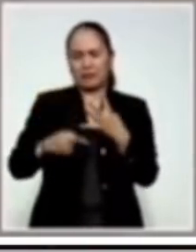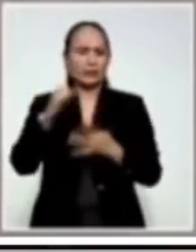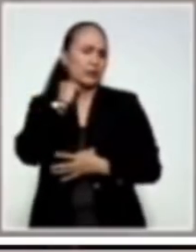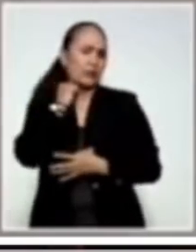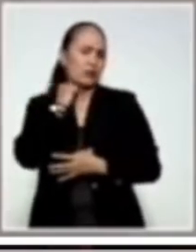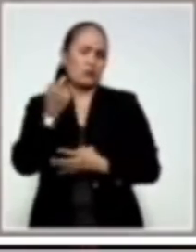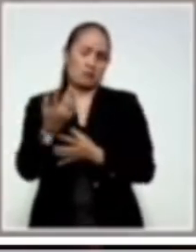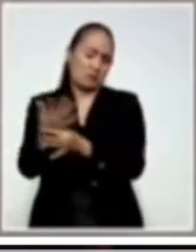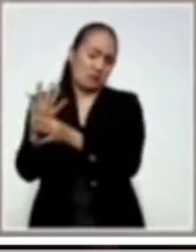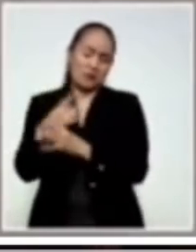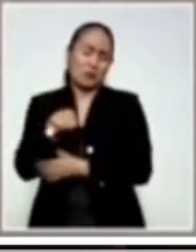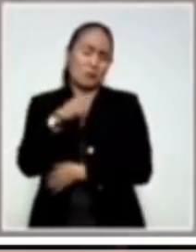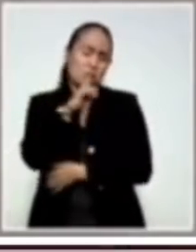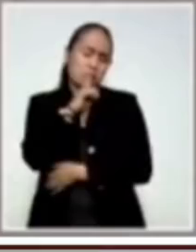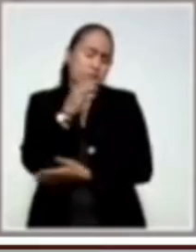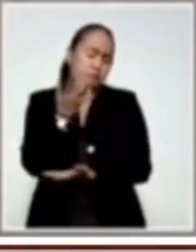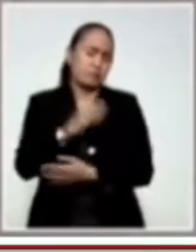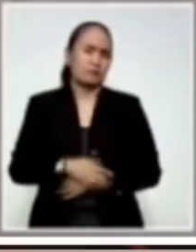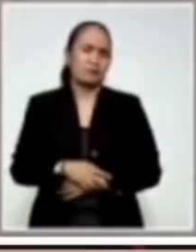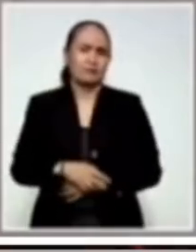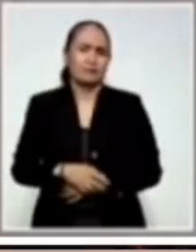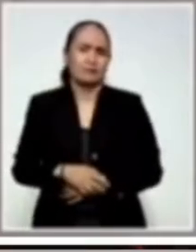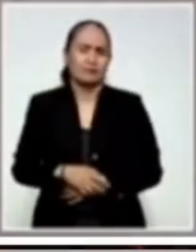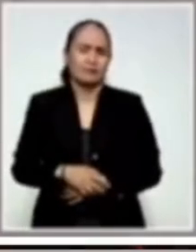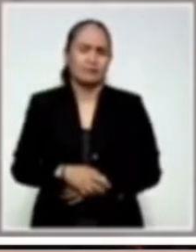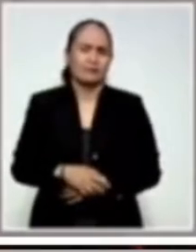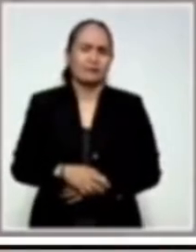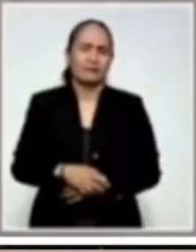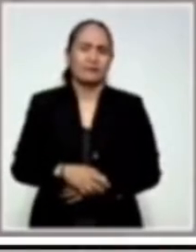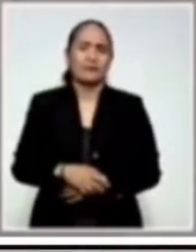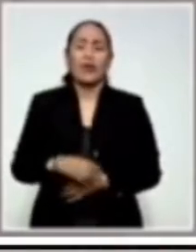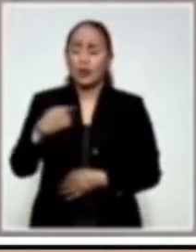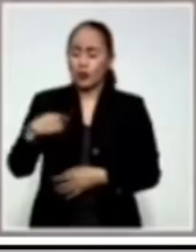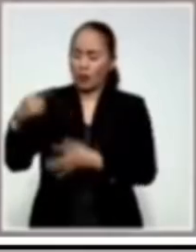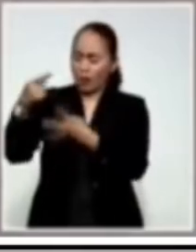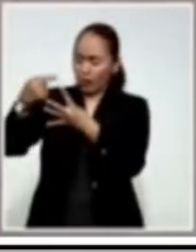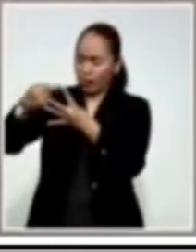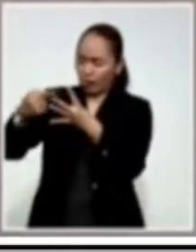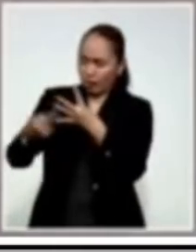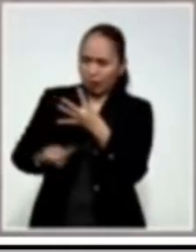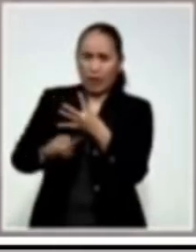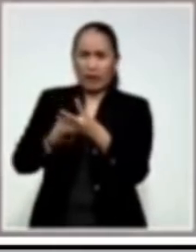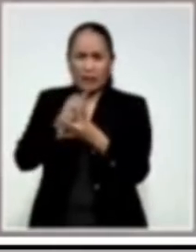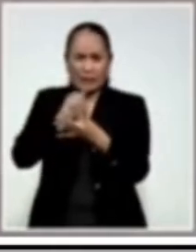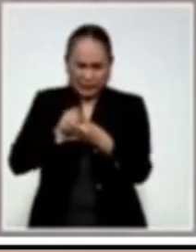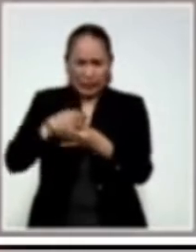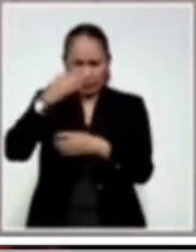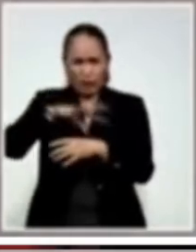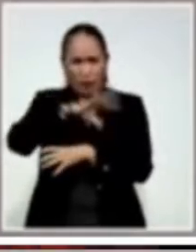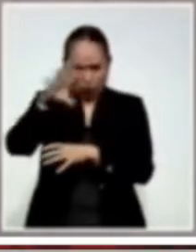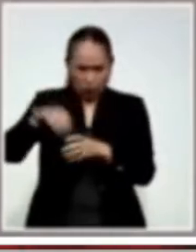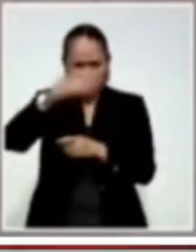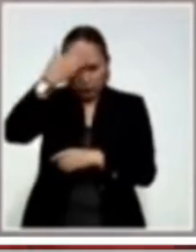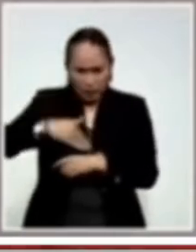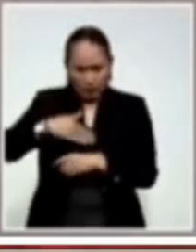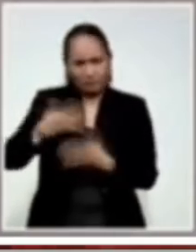senador, que por cierto ni siquiera tengo detalles de qué ha dicho porque pues, realmente los asuntos no se ganan